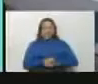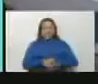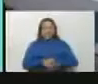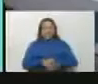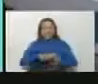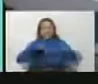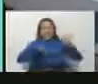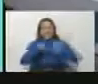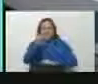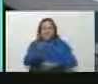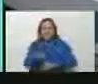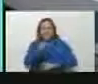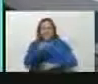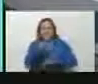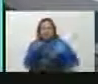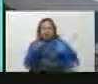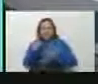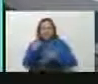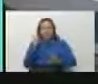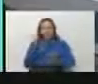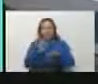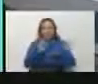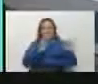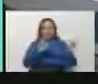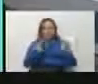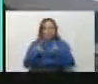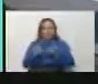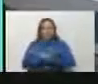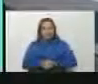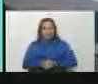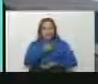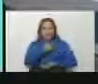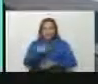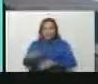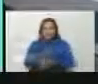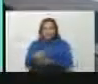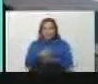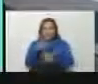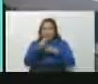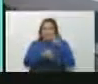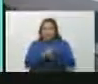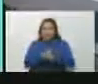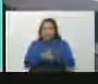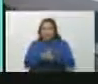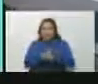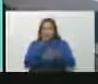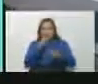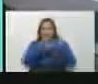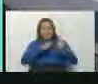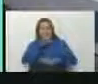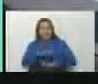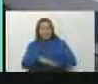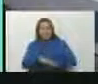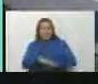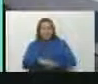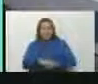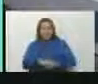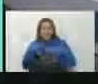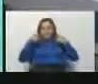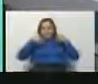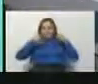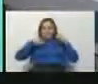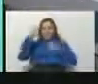sí. 7:56 minutos, ya tenemos que despedir. Yo no me voy a despedir sin que usted nos dé un... ¿qué hace un historiador para ejercitar la memoria?